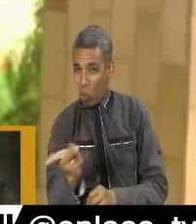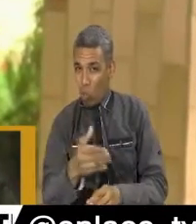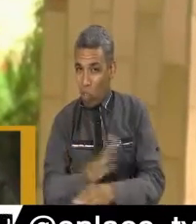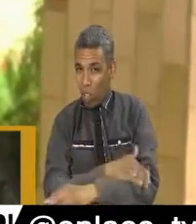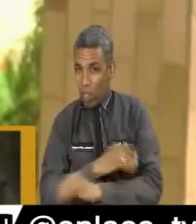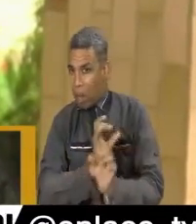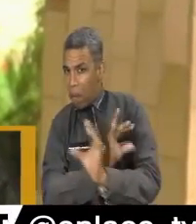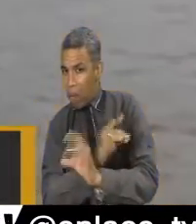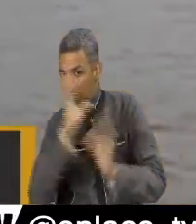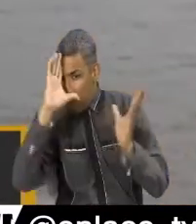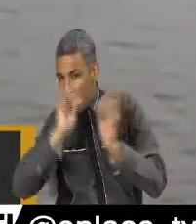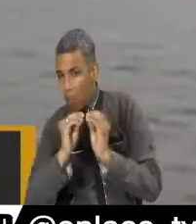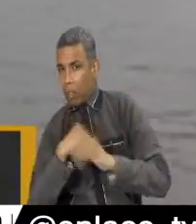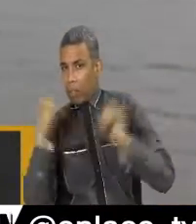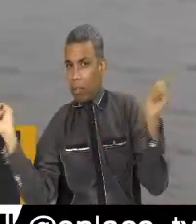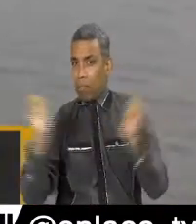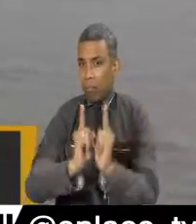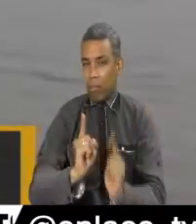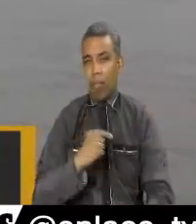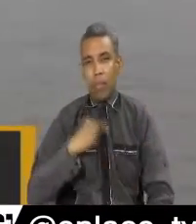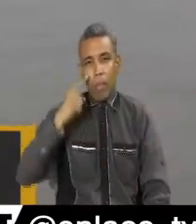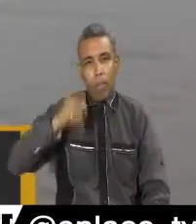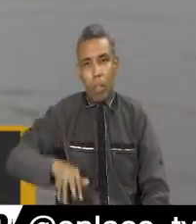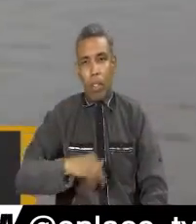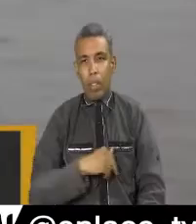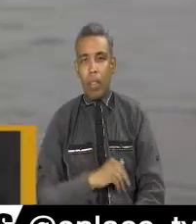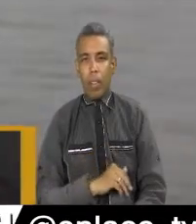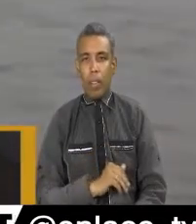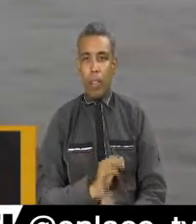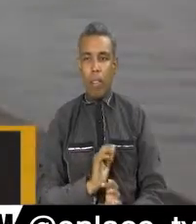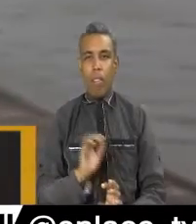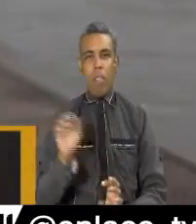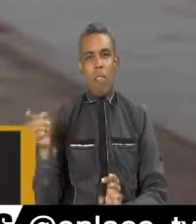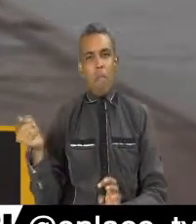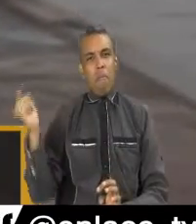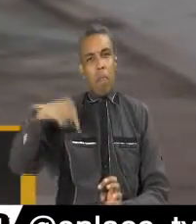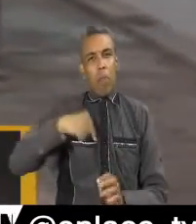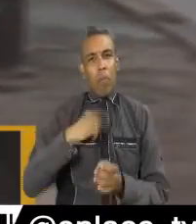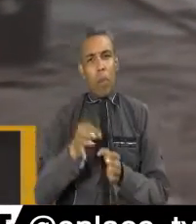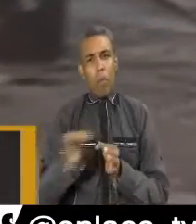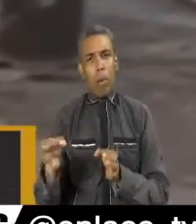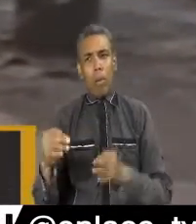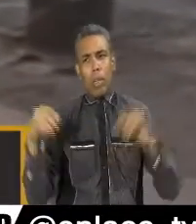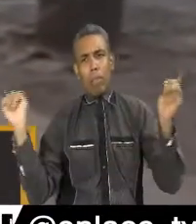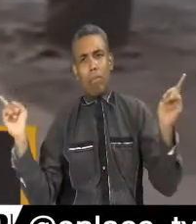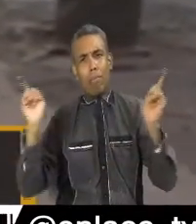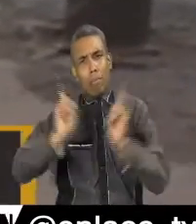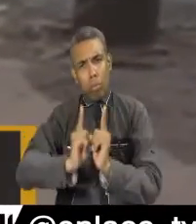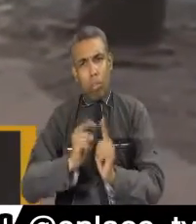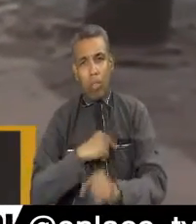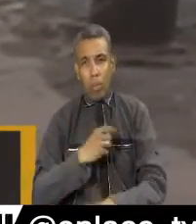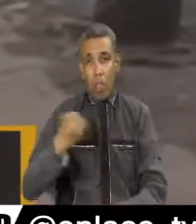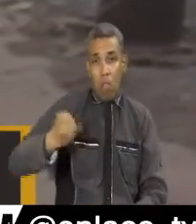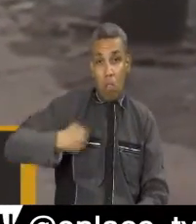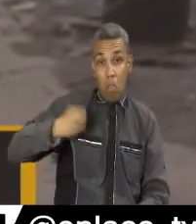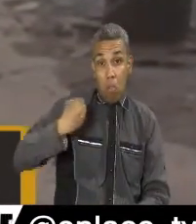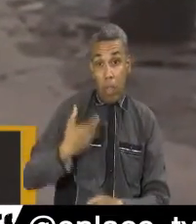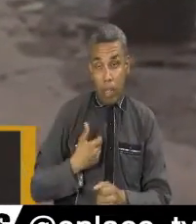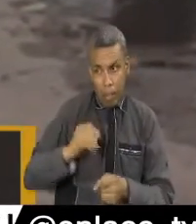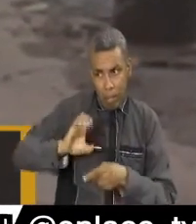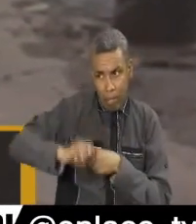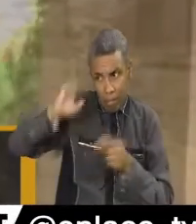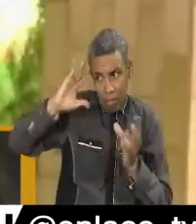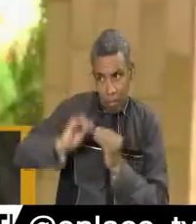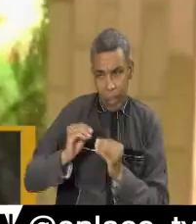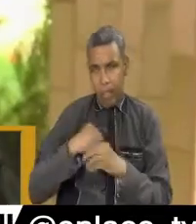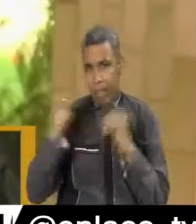para sencillamente verse. Según la policía, la menor llegó de la población vecina a encontrarse con un joven que le había colocado una cita por internet. De